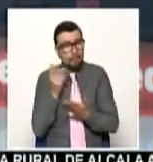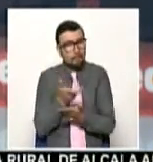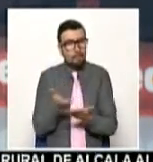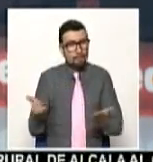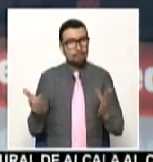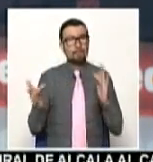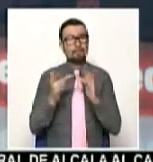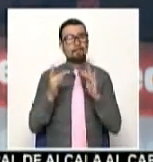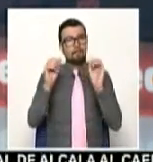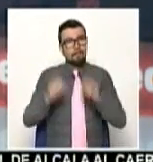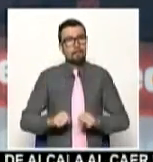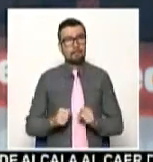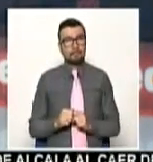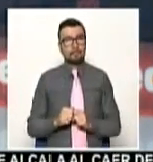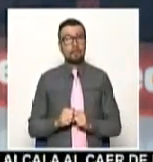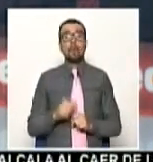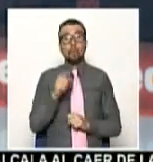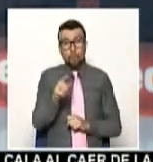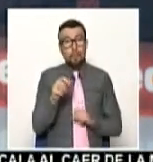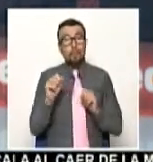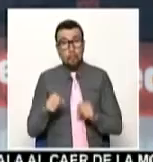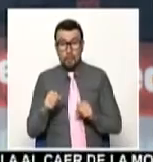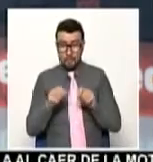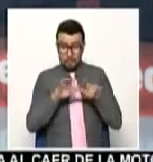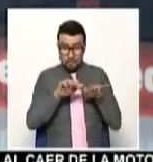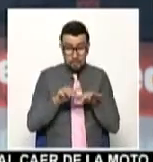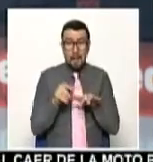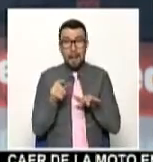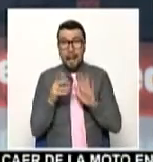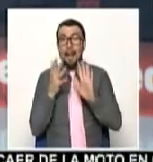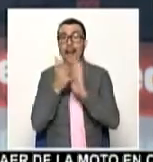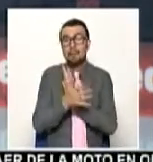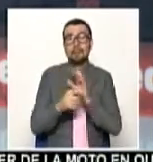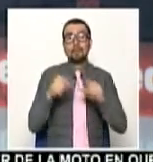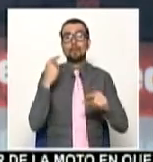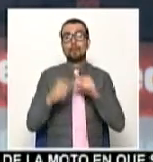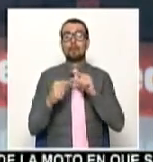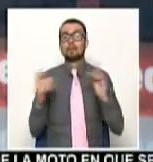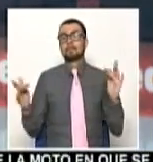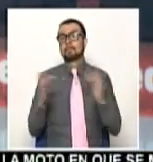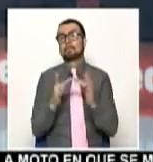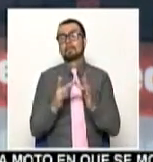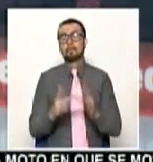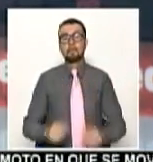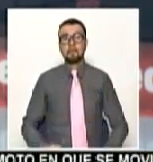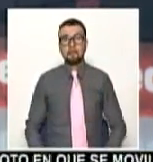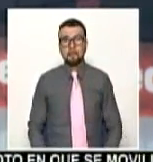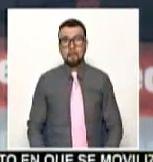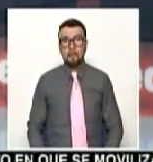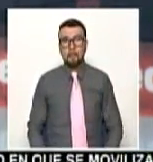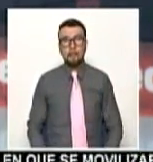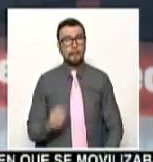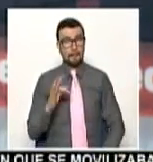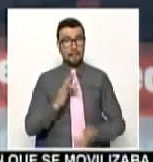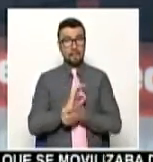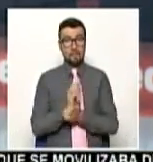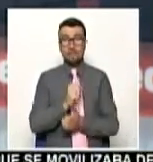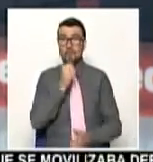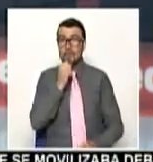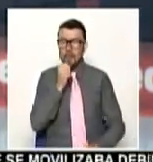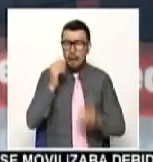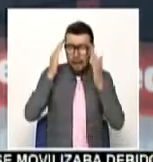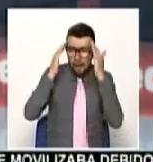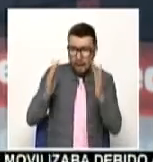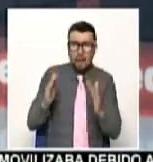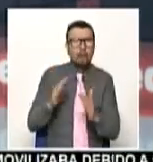Facebook, Telecafé Noticias. Usted también nos puede escribir al correo reporterosdeleje@ telecafé.tv. Telecafé Noticias estará pendiente